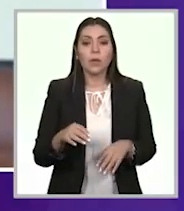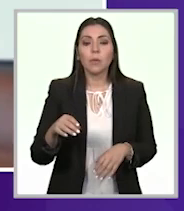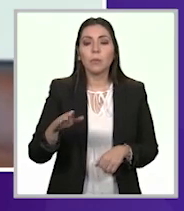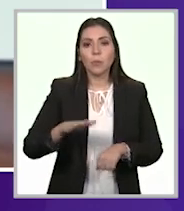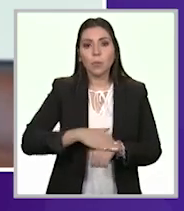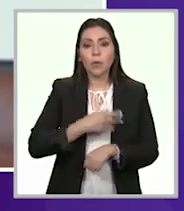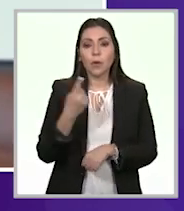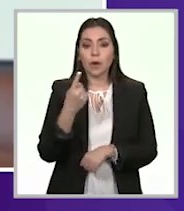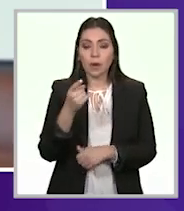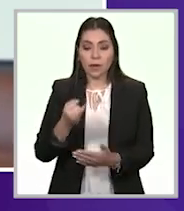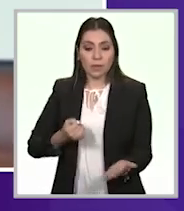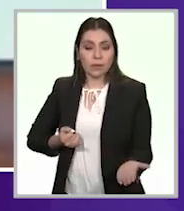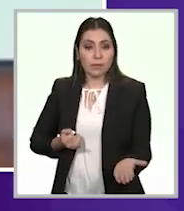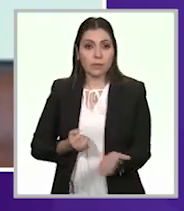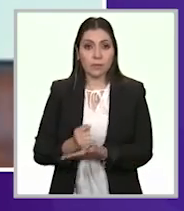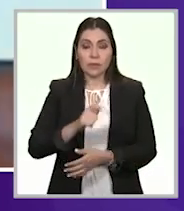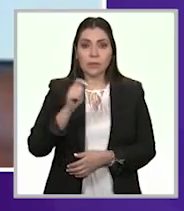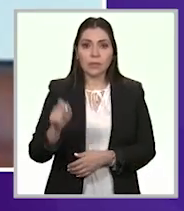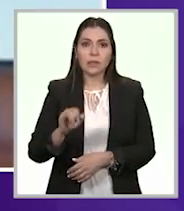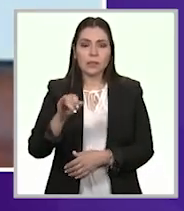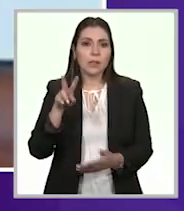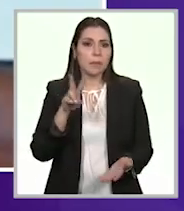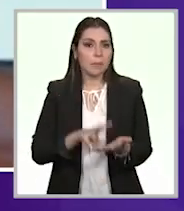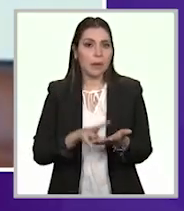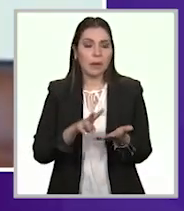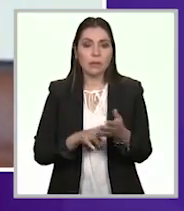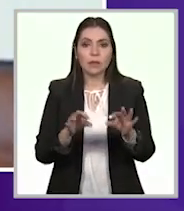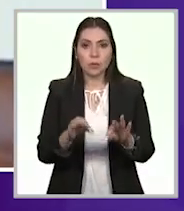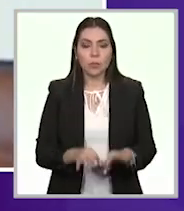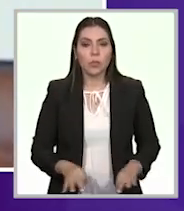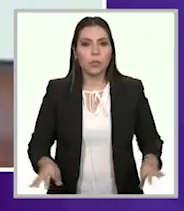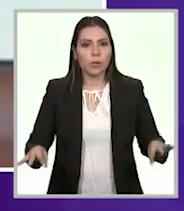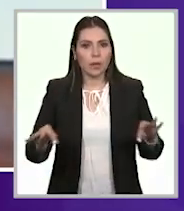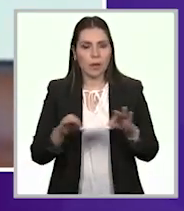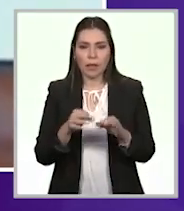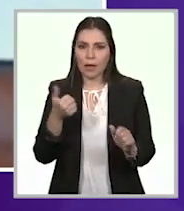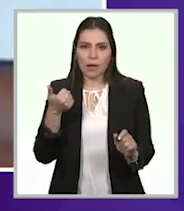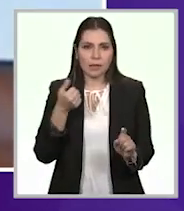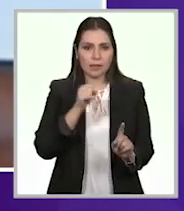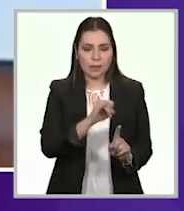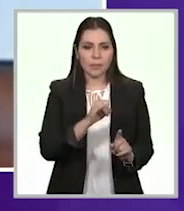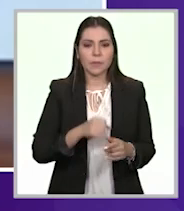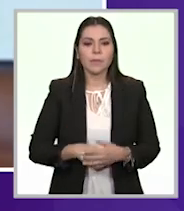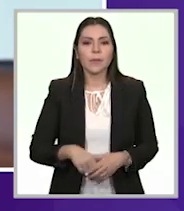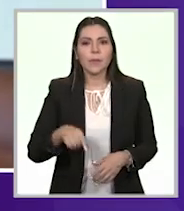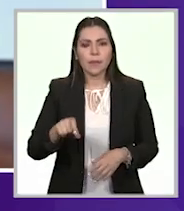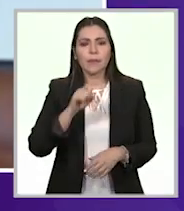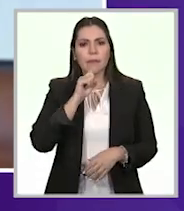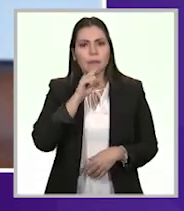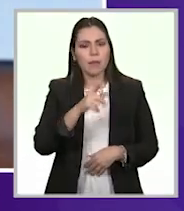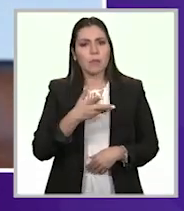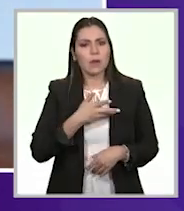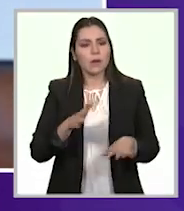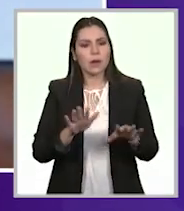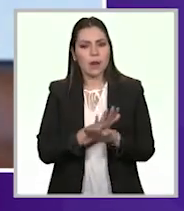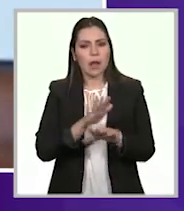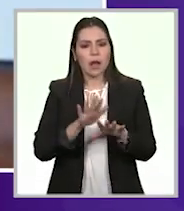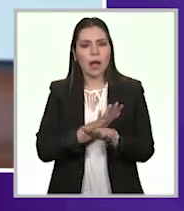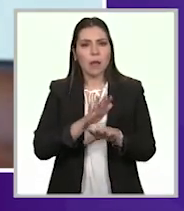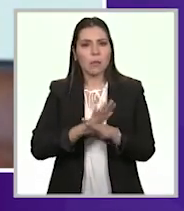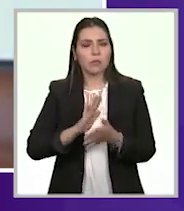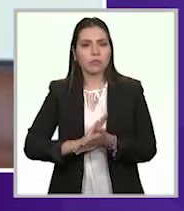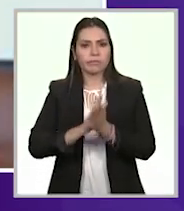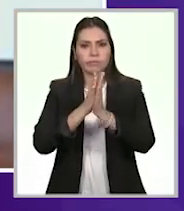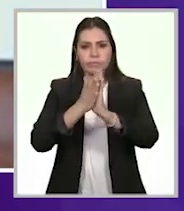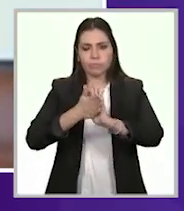hablamos de que una sentencia importa e importa de esa manera. Y esto también tiene una transformación que va muy de